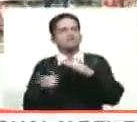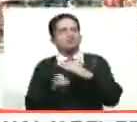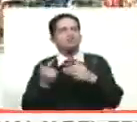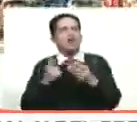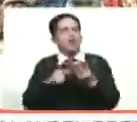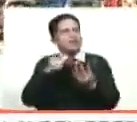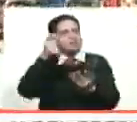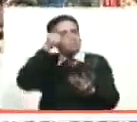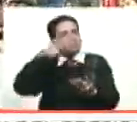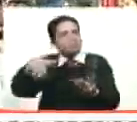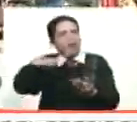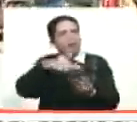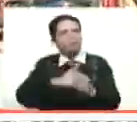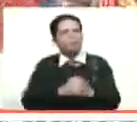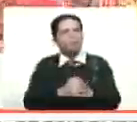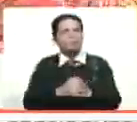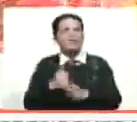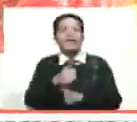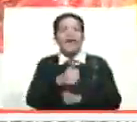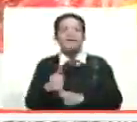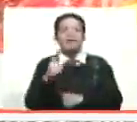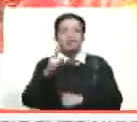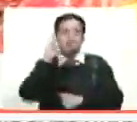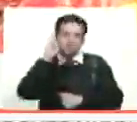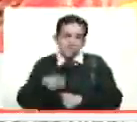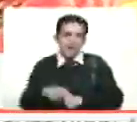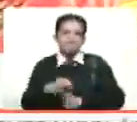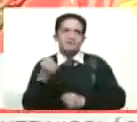popular. Cada quien a cumplir su misión.